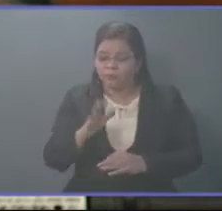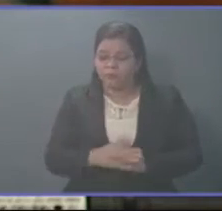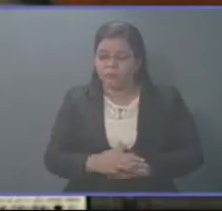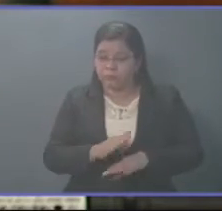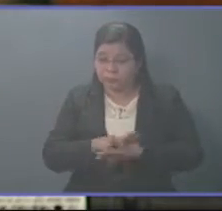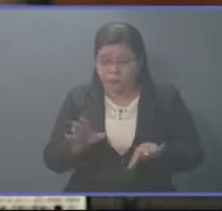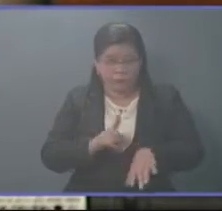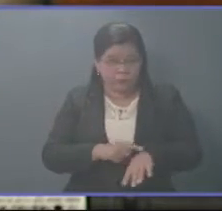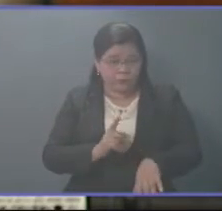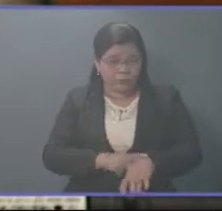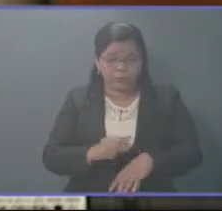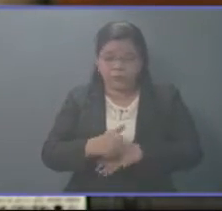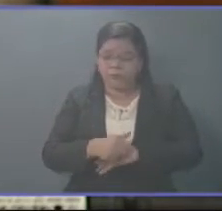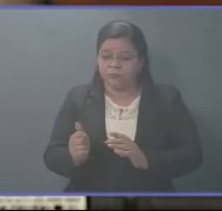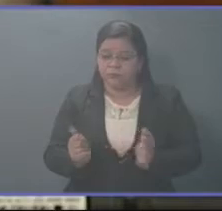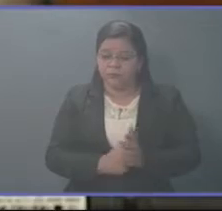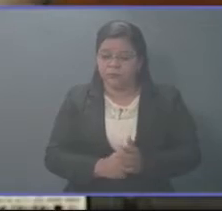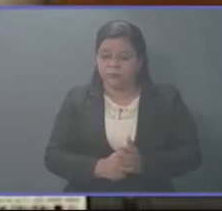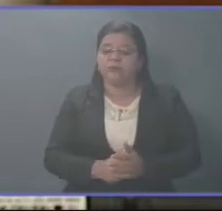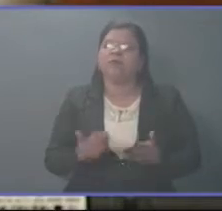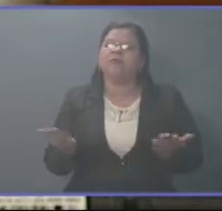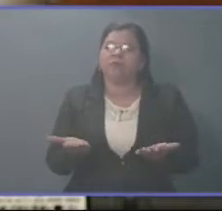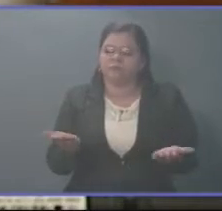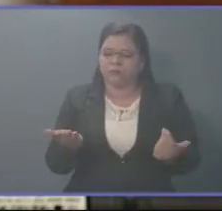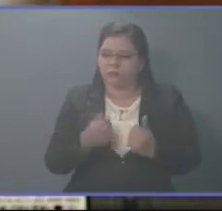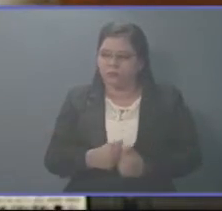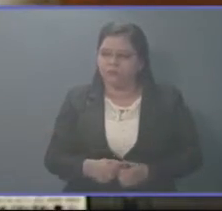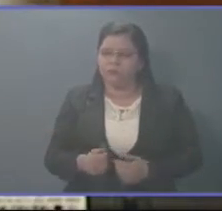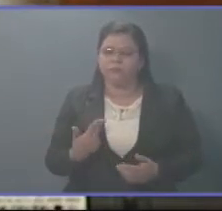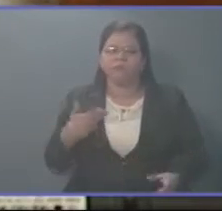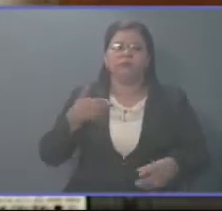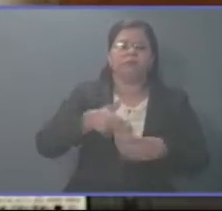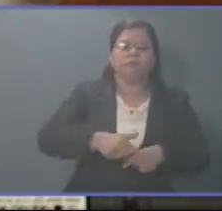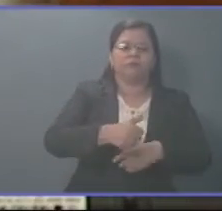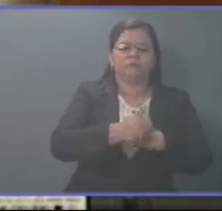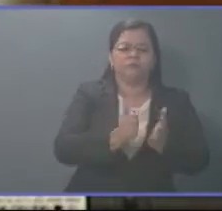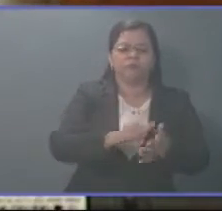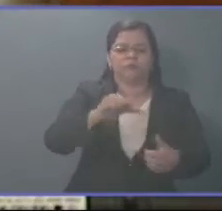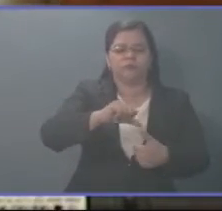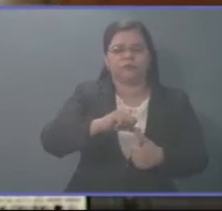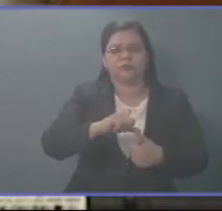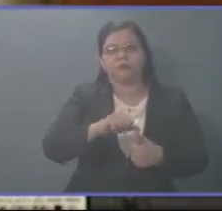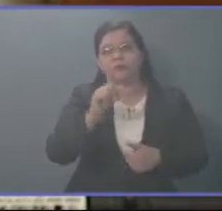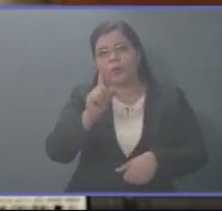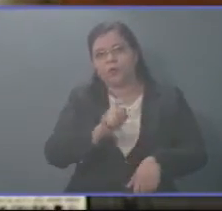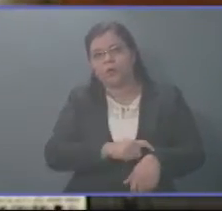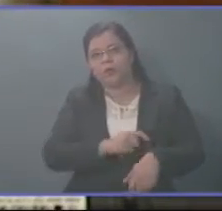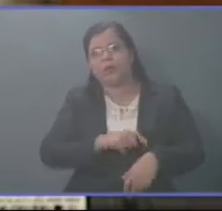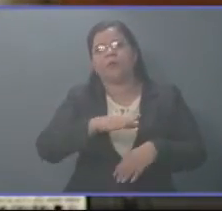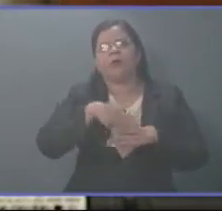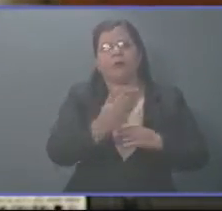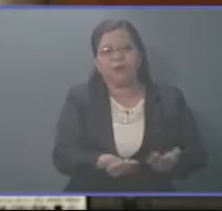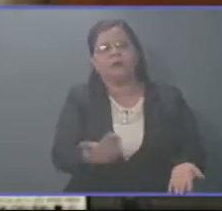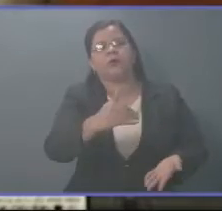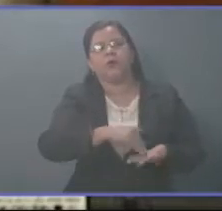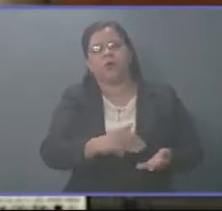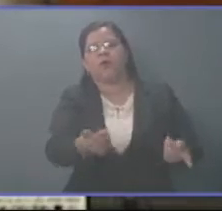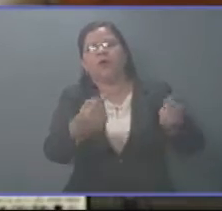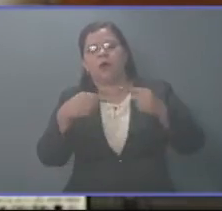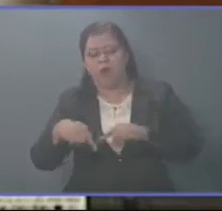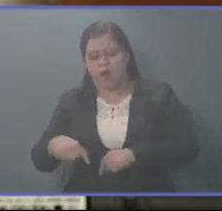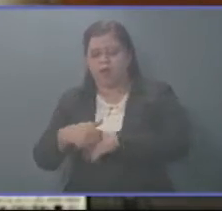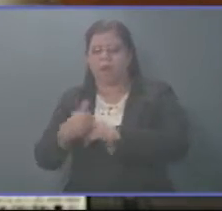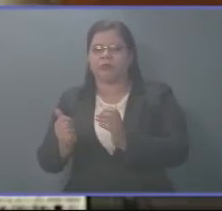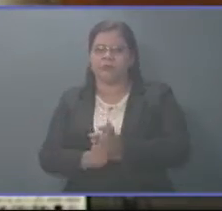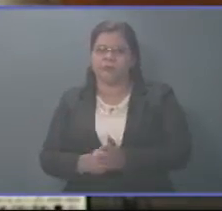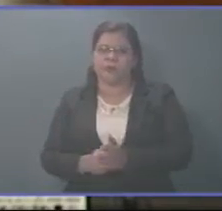terminan sus periodos acá en la Asamblea Legislativa lo que hacen es irse al Parlacen, hacen un periodo y luego regresan a la Asamblea, y ese es el juego político que se